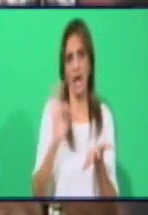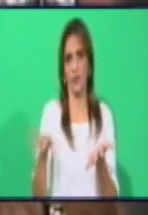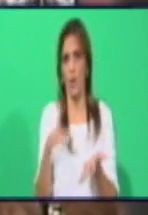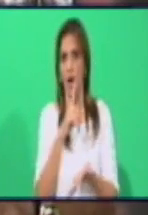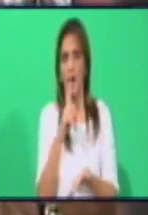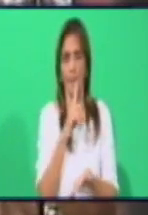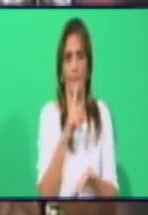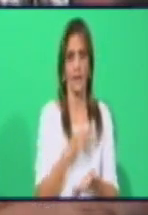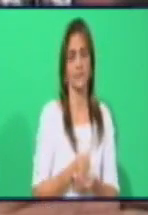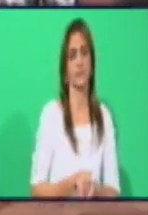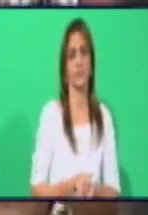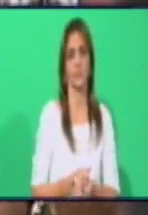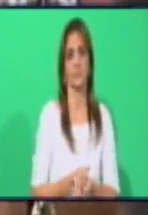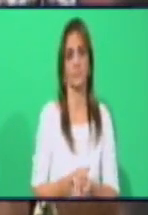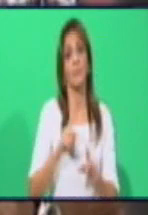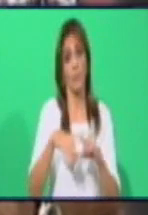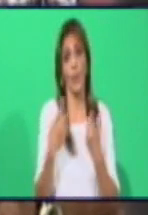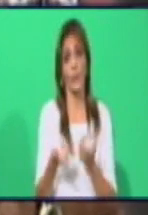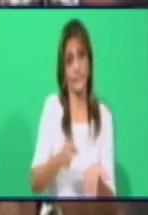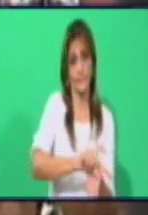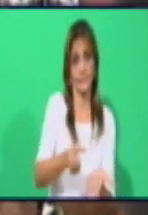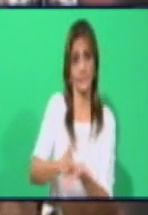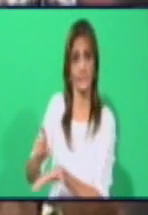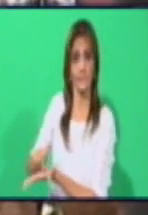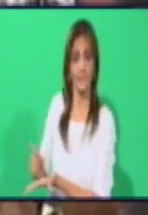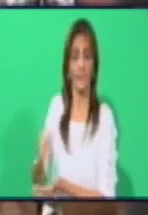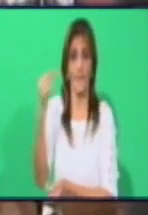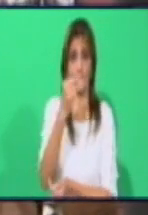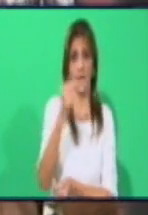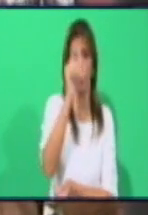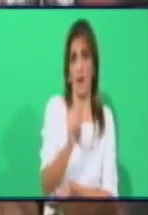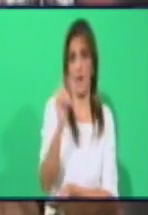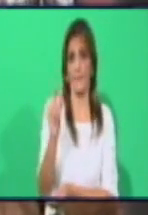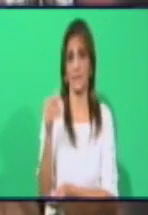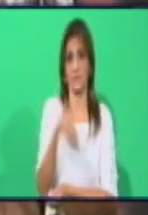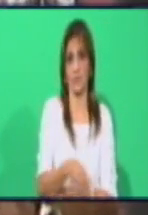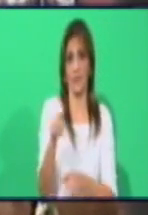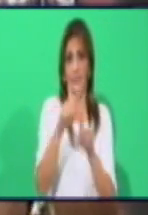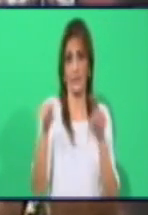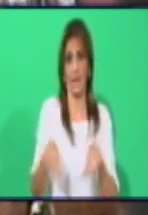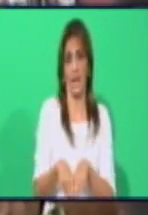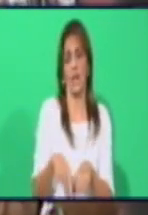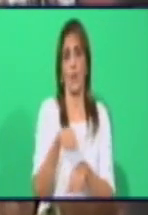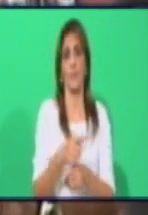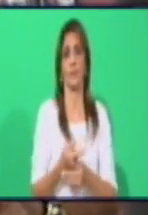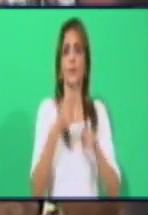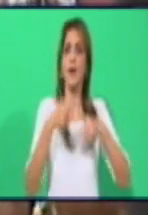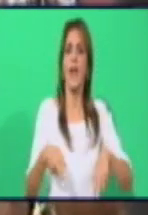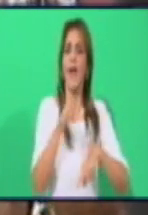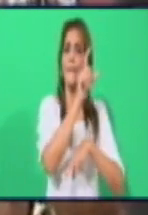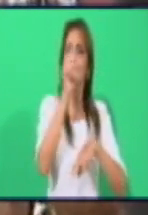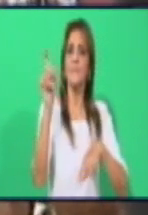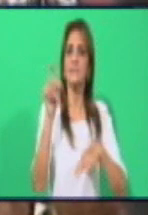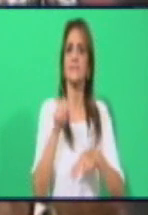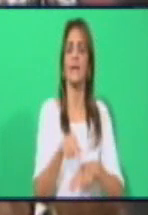al servir por supuesto de menos a los comensales de ese lugar. En la pizzería Génova le afectaban